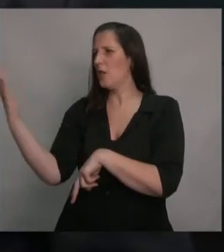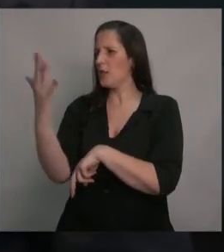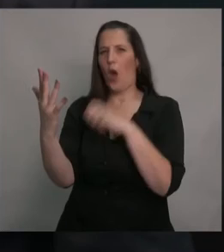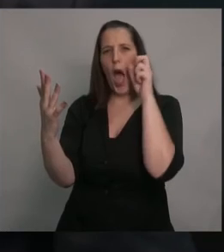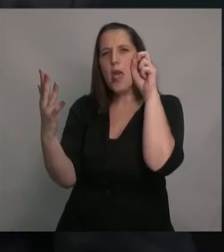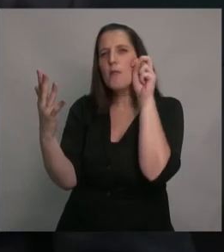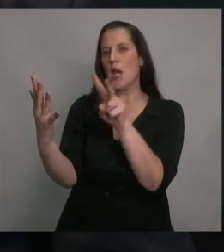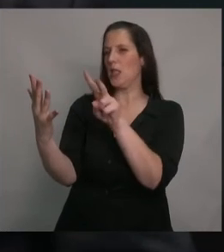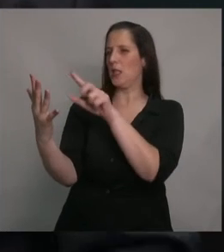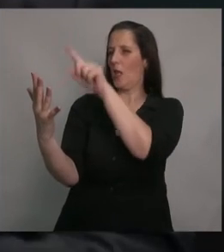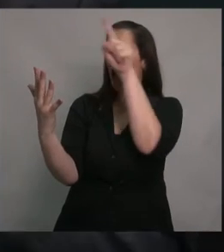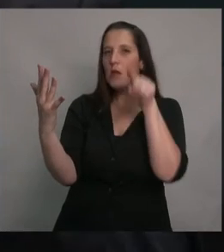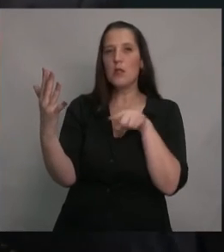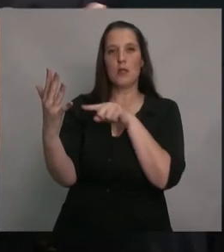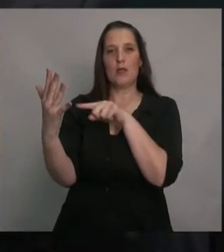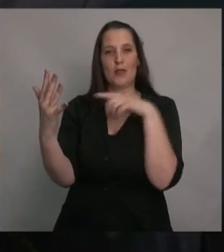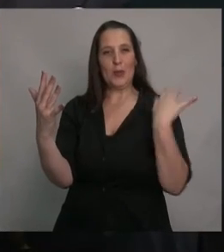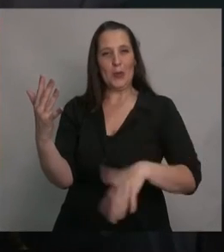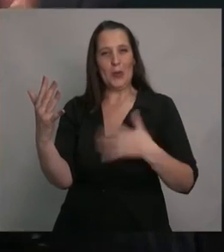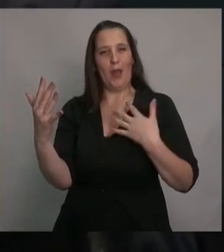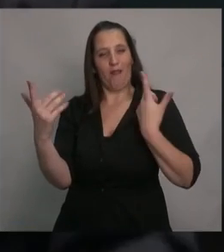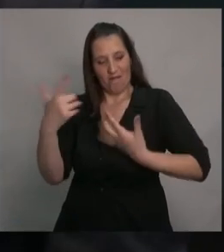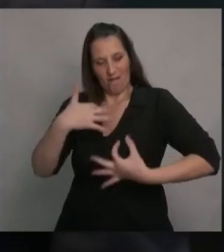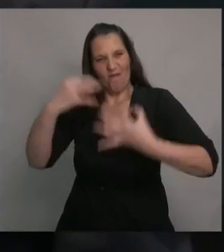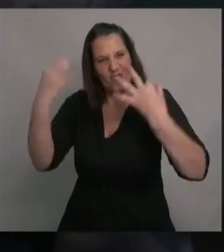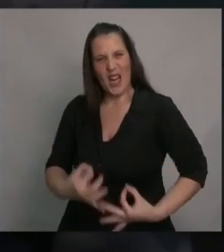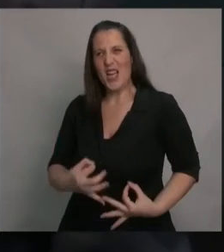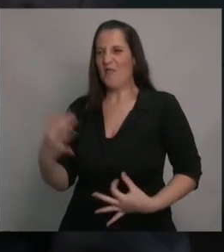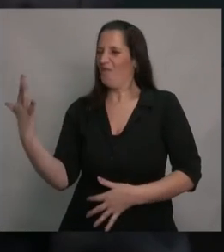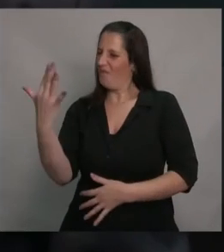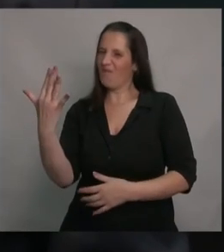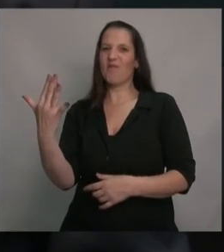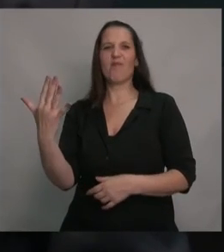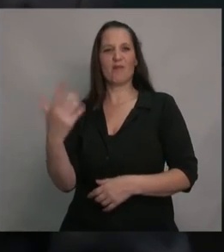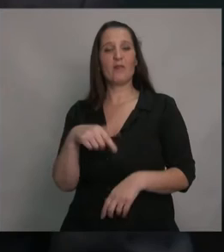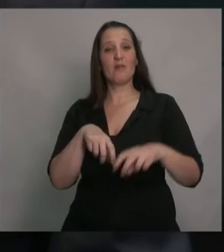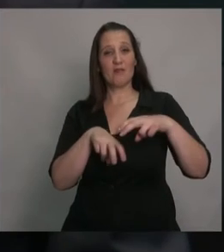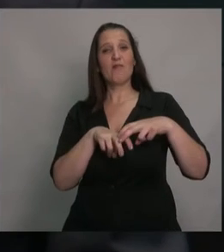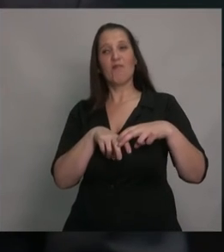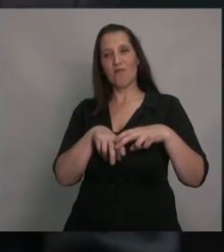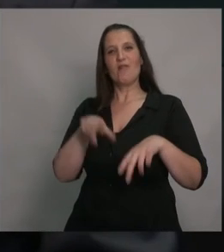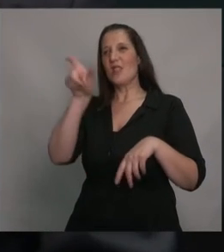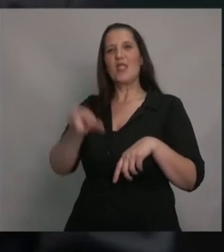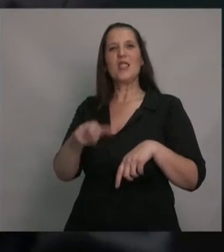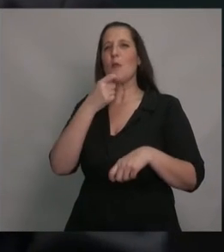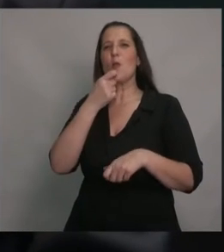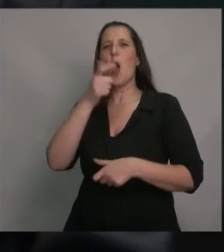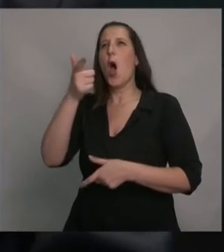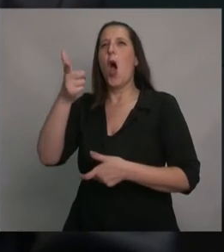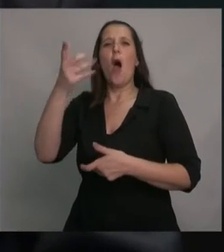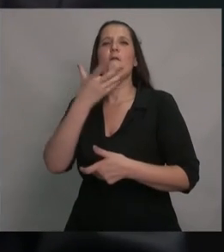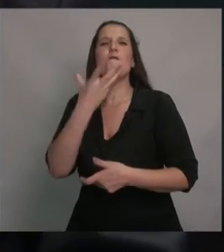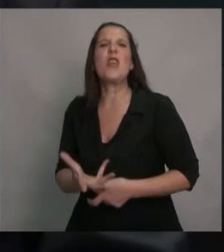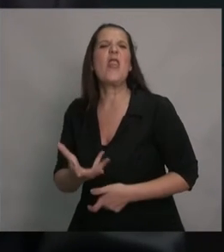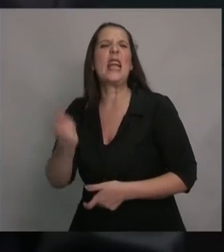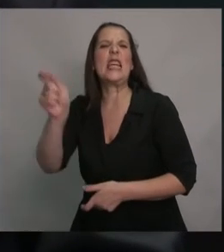admiración, toda la dignidad de un hombre está en Fidel. Fidel